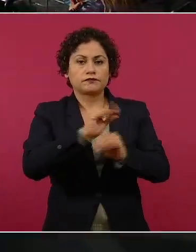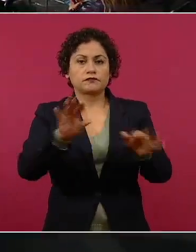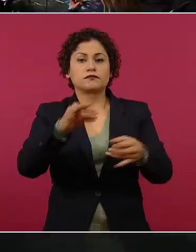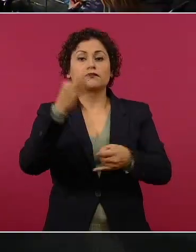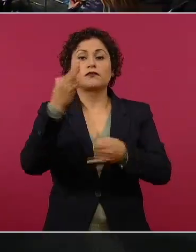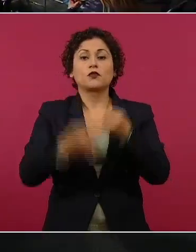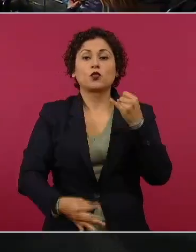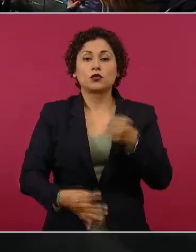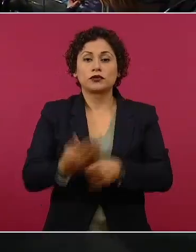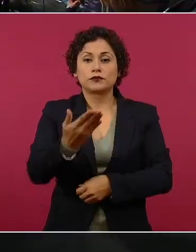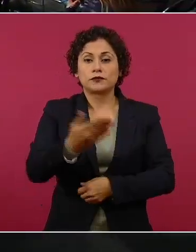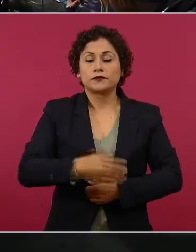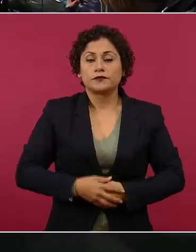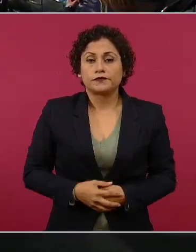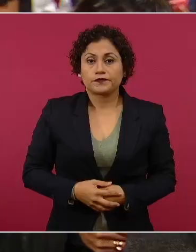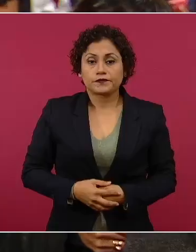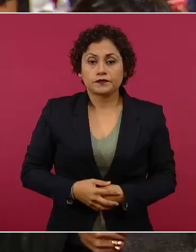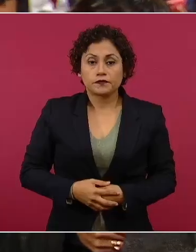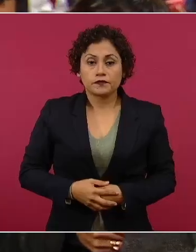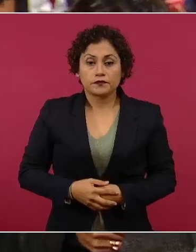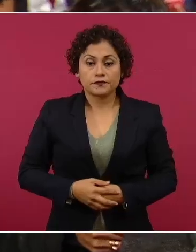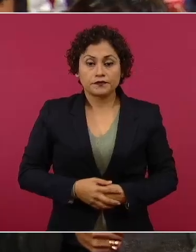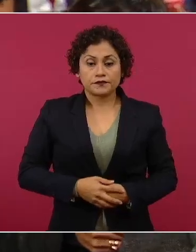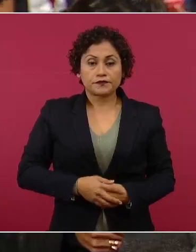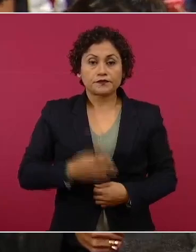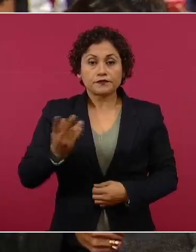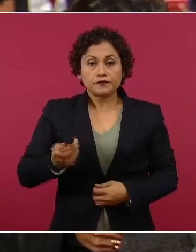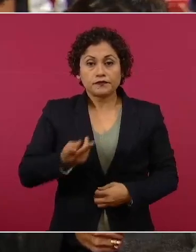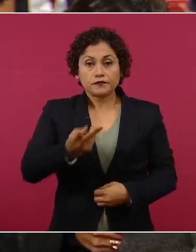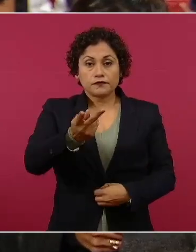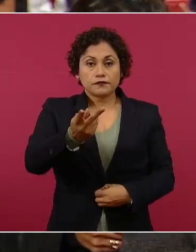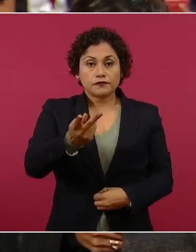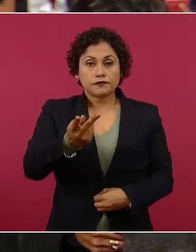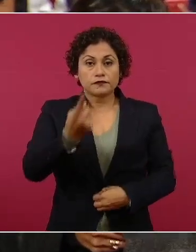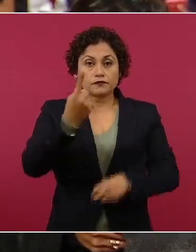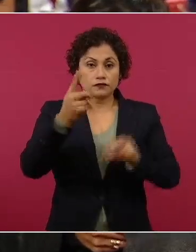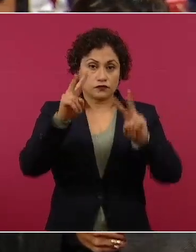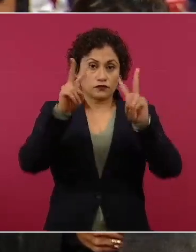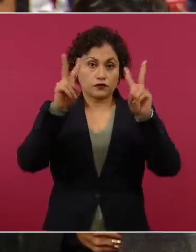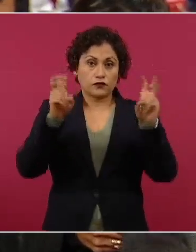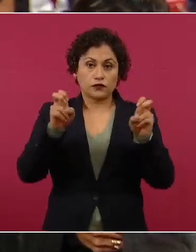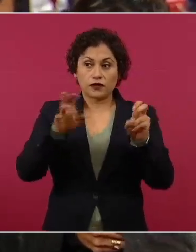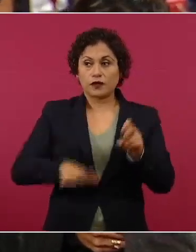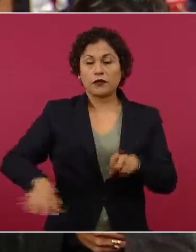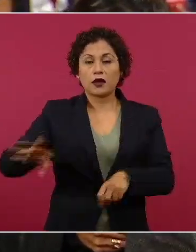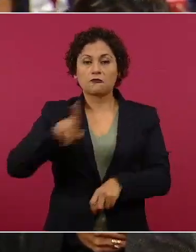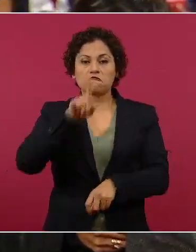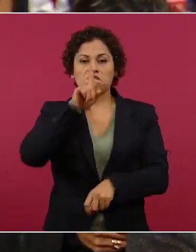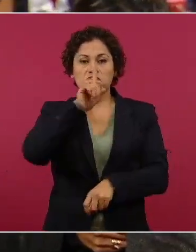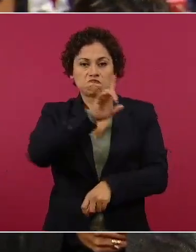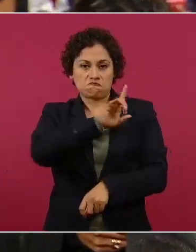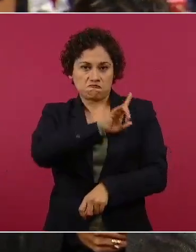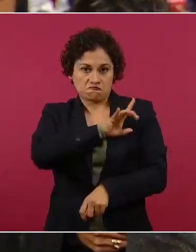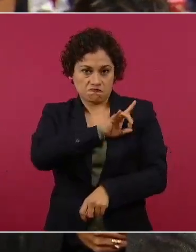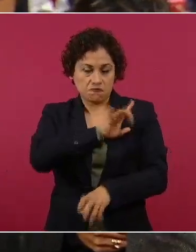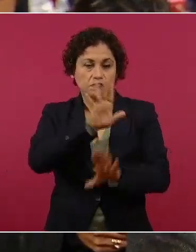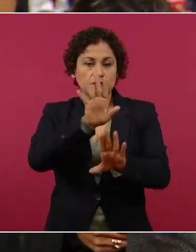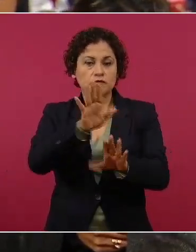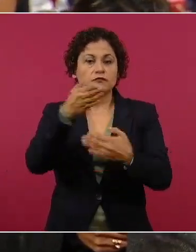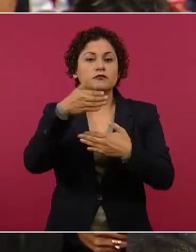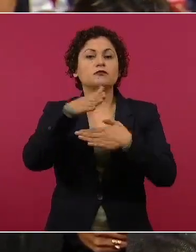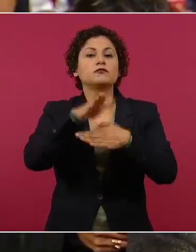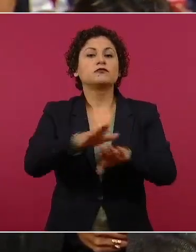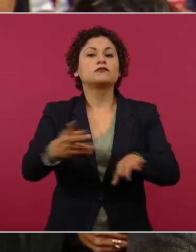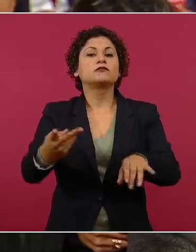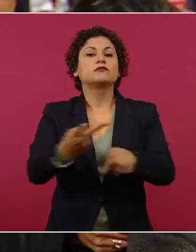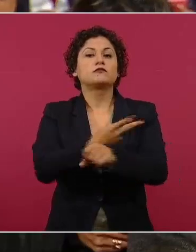presidente, le vamos a preguntar acerca de un tema que casi nadie se atreve a señalar públicamente, relacionado con lo que